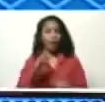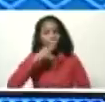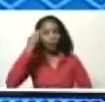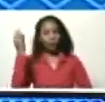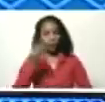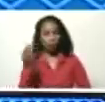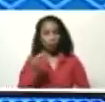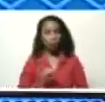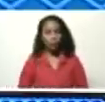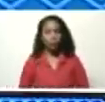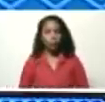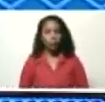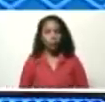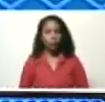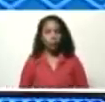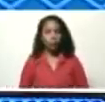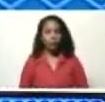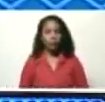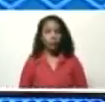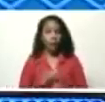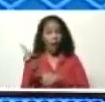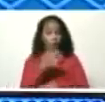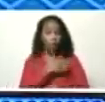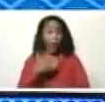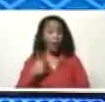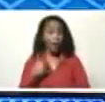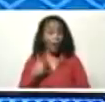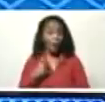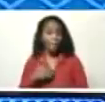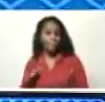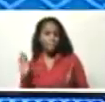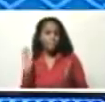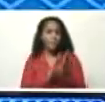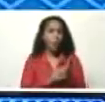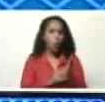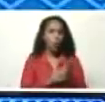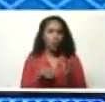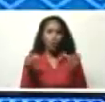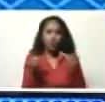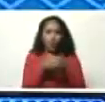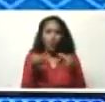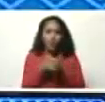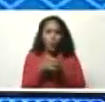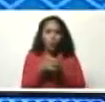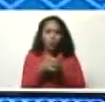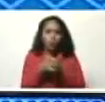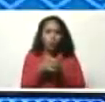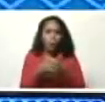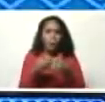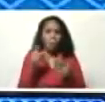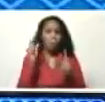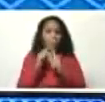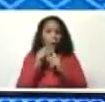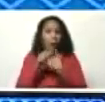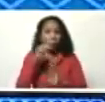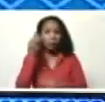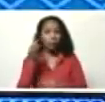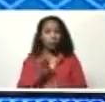Verdaderamente. Ellos pretendieron imponer una cúpula. Palabra cierta, pues.